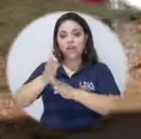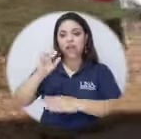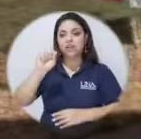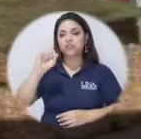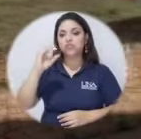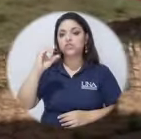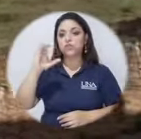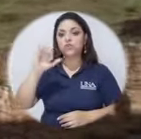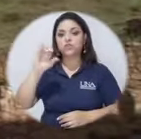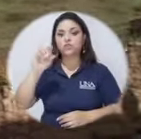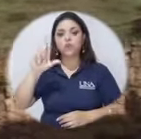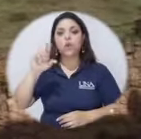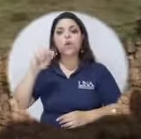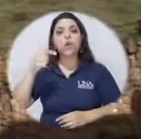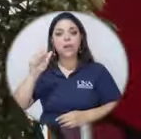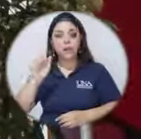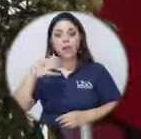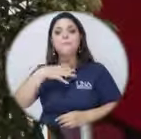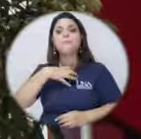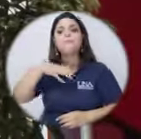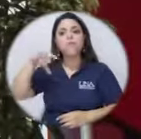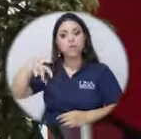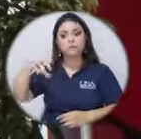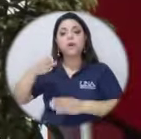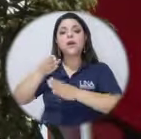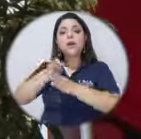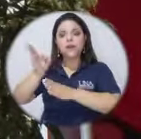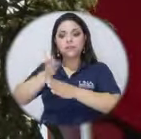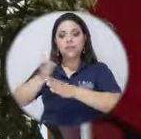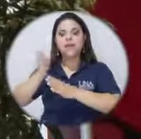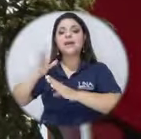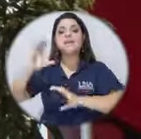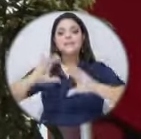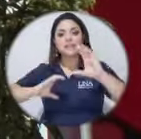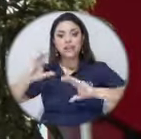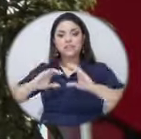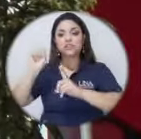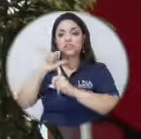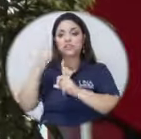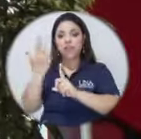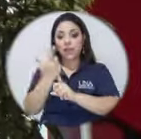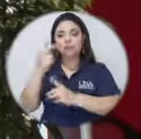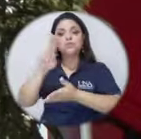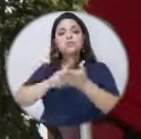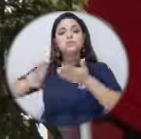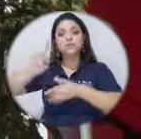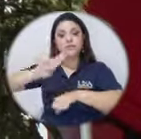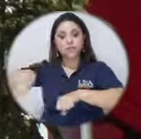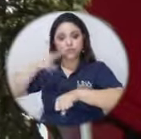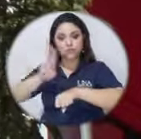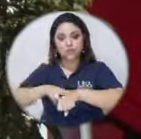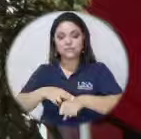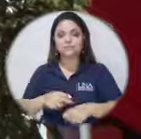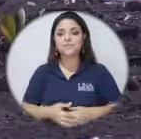sociología, misma que pertenece a la Escuela de Sociología de la Facultad de Ciencias Sociales de la Universidad